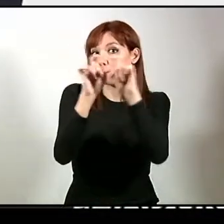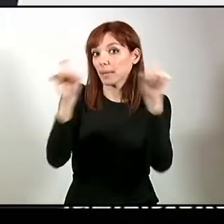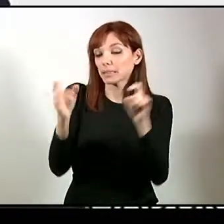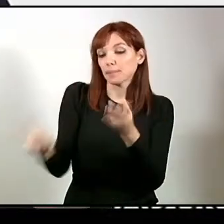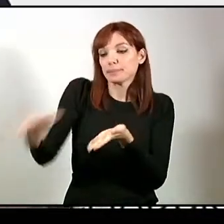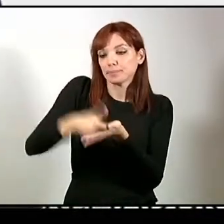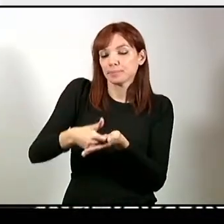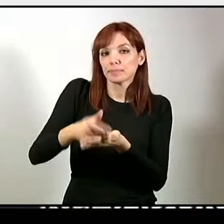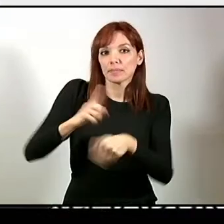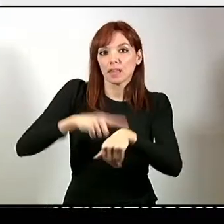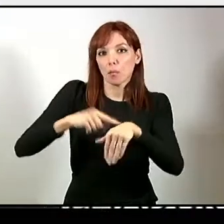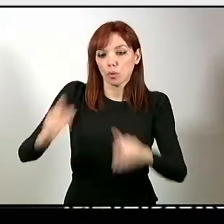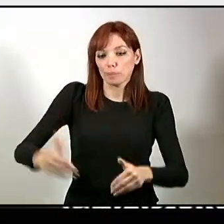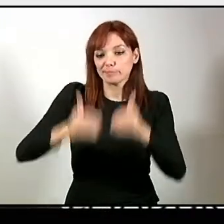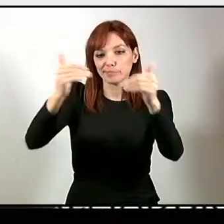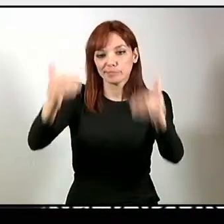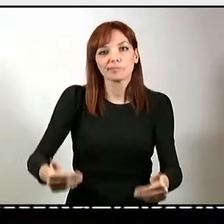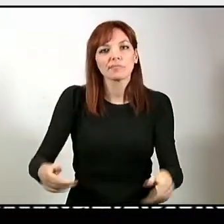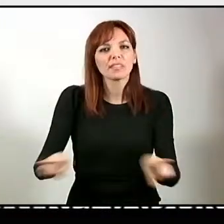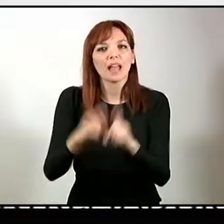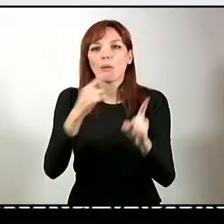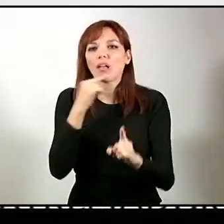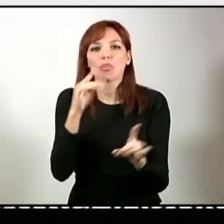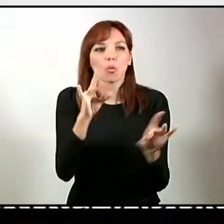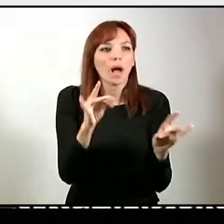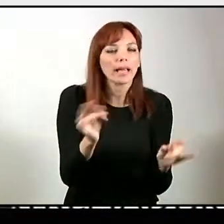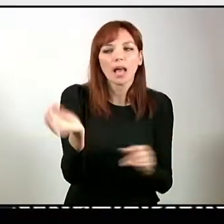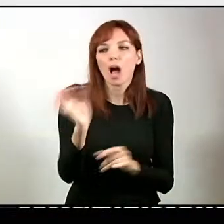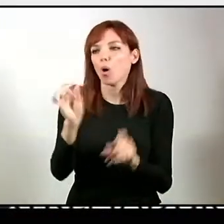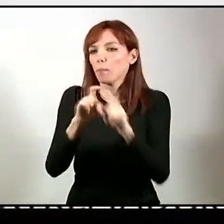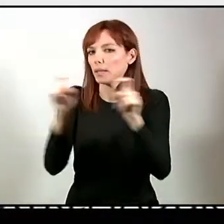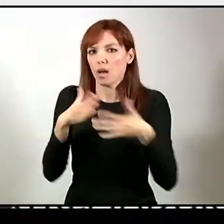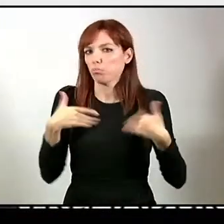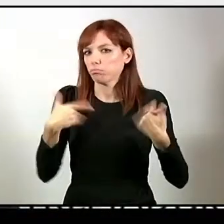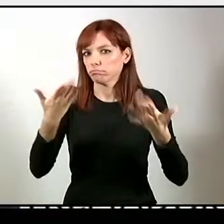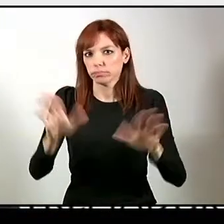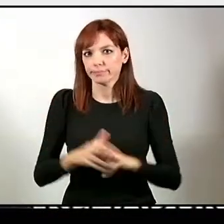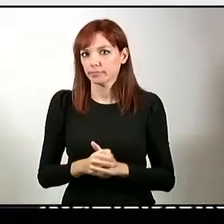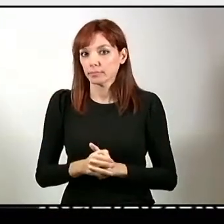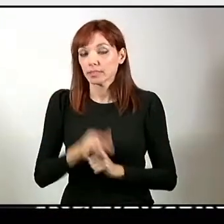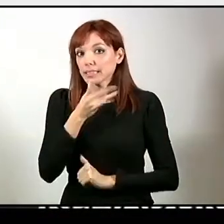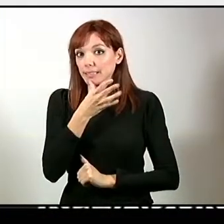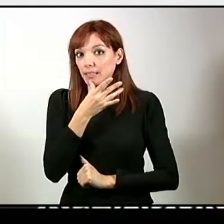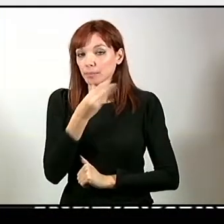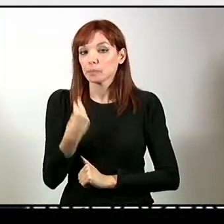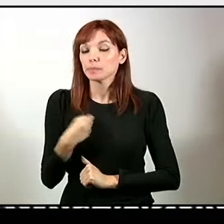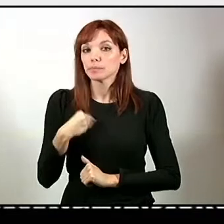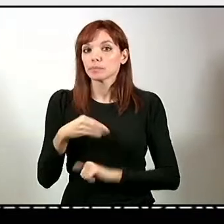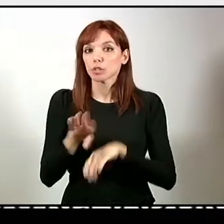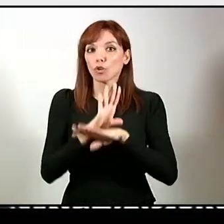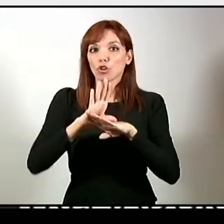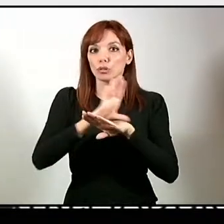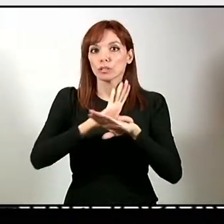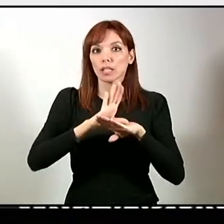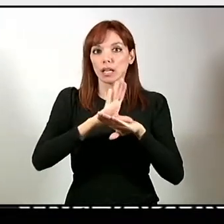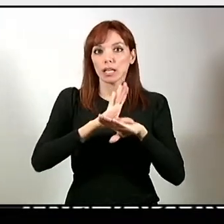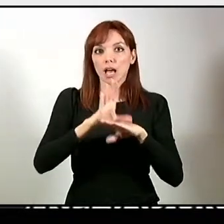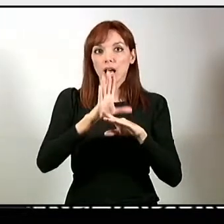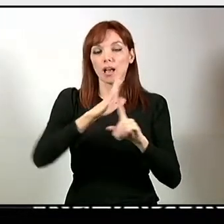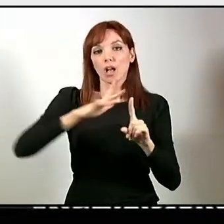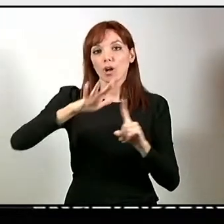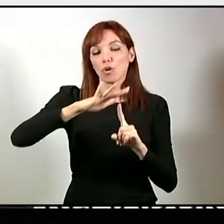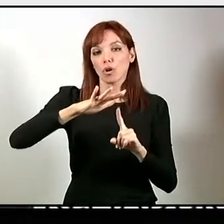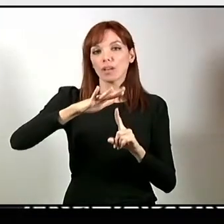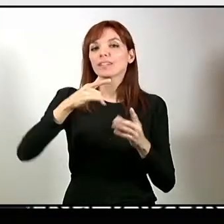pide una prórroga, llámese azucarera, llámese X, y en estos momentos lo que está haciendo la Consejería de Transición